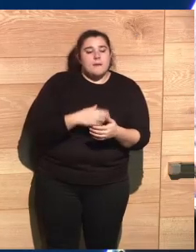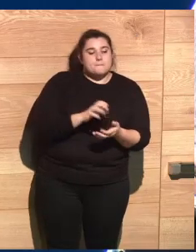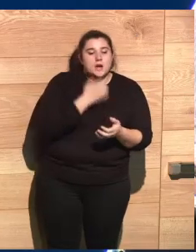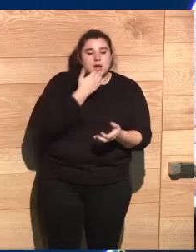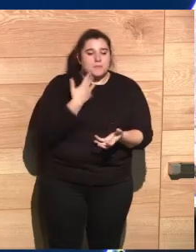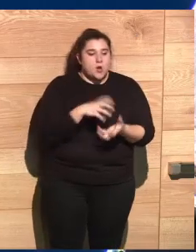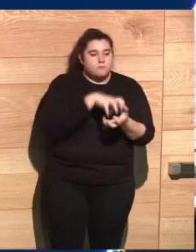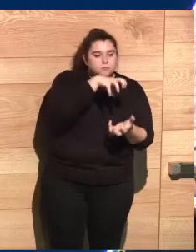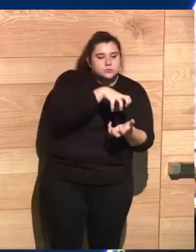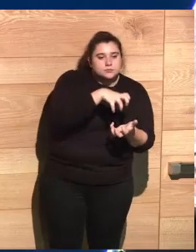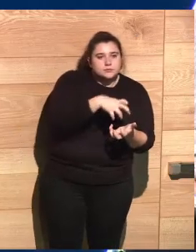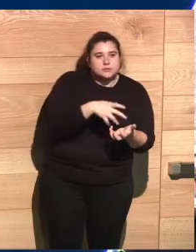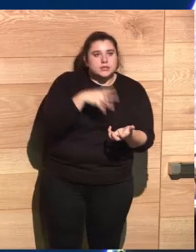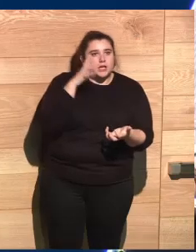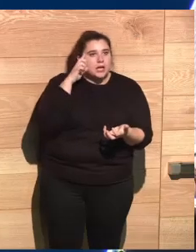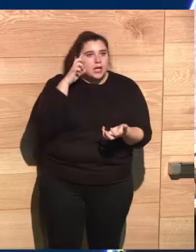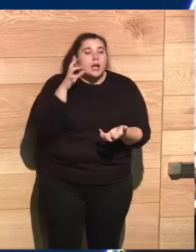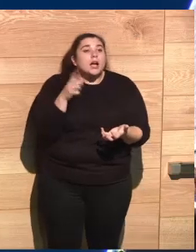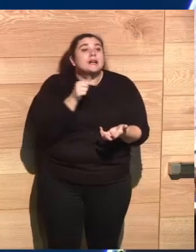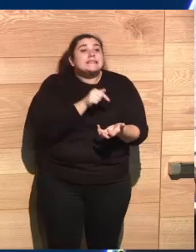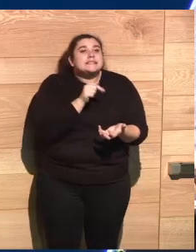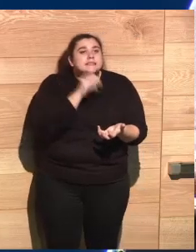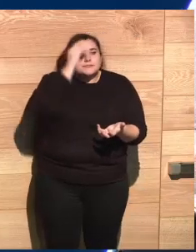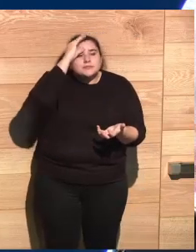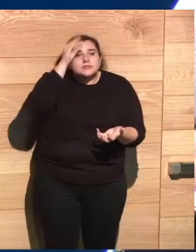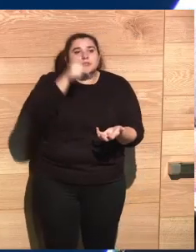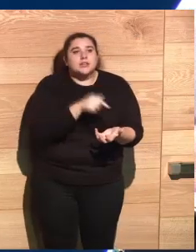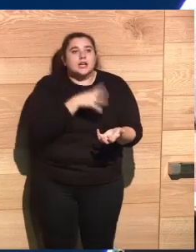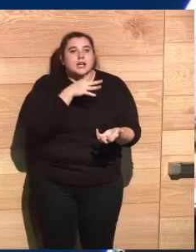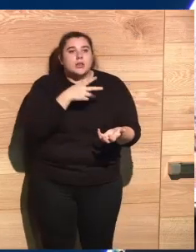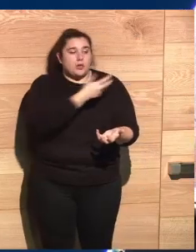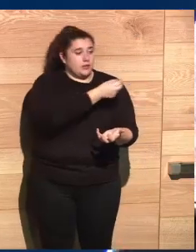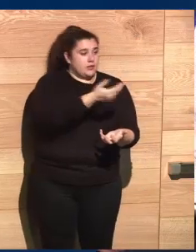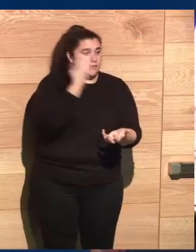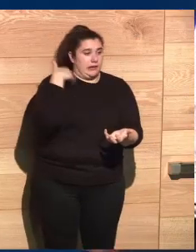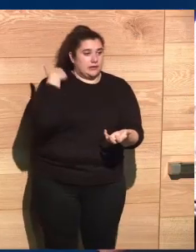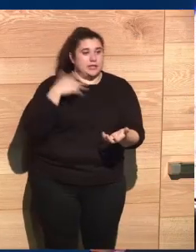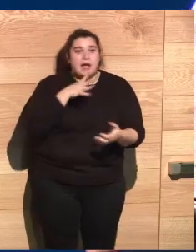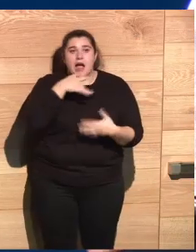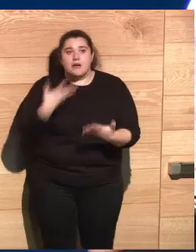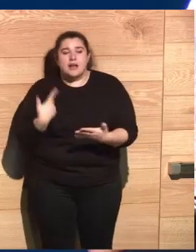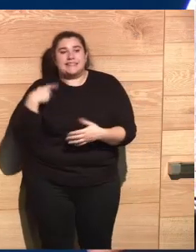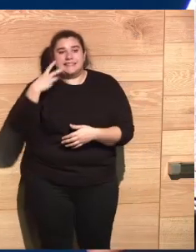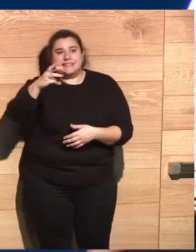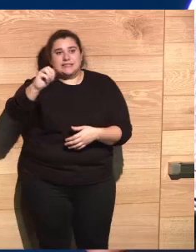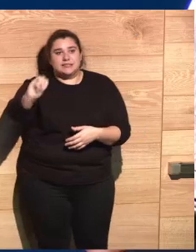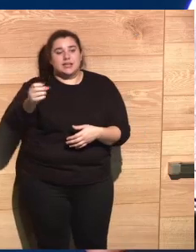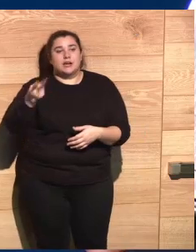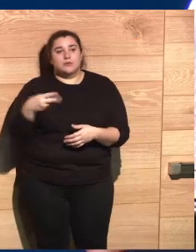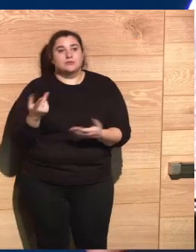altavoces inteligentes que hace 2 años costaban 200 pavos, ahora cuestan 30. ¿Por qué? ¿Porque ahora cuestan 30?